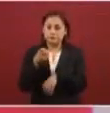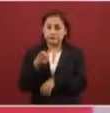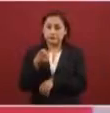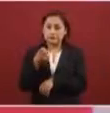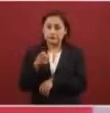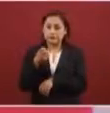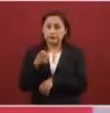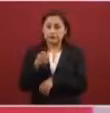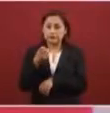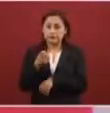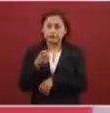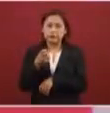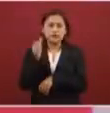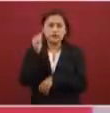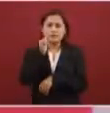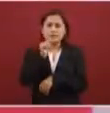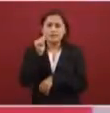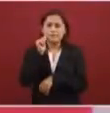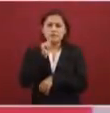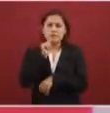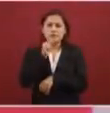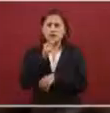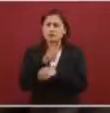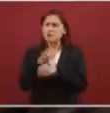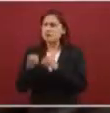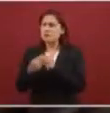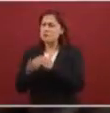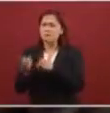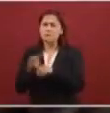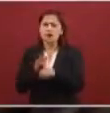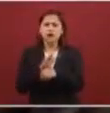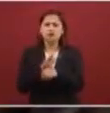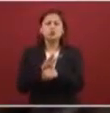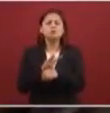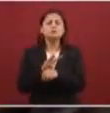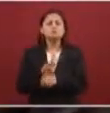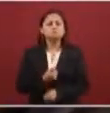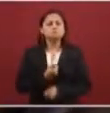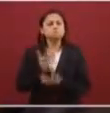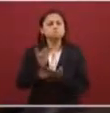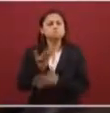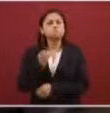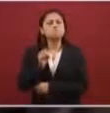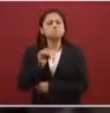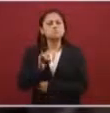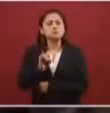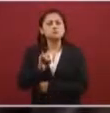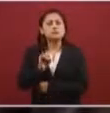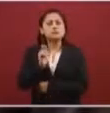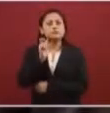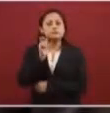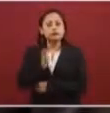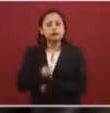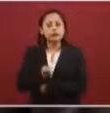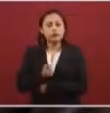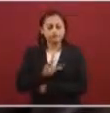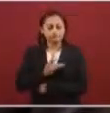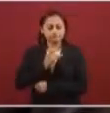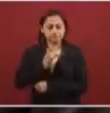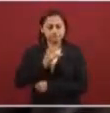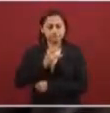en cualquier circunstancia, que es el patriotismo.